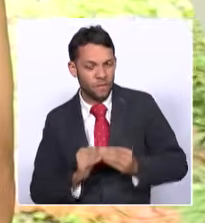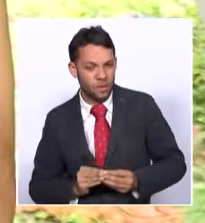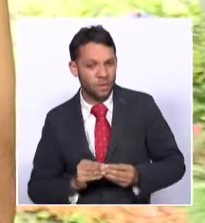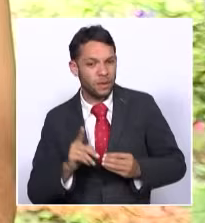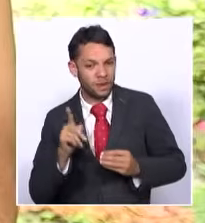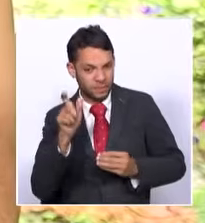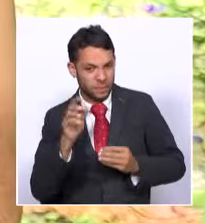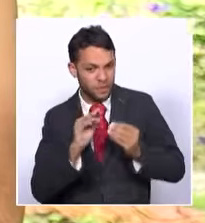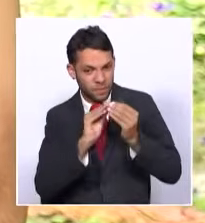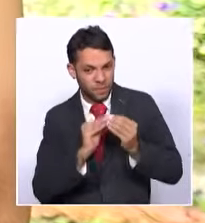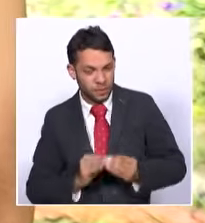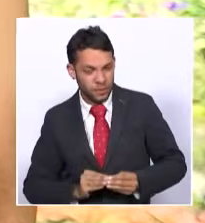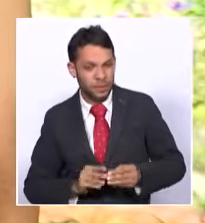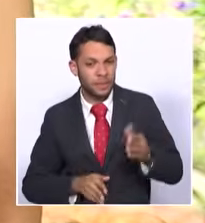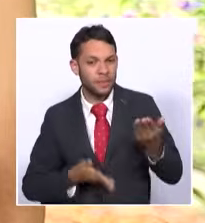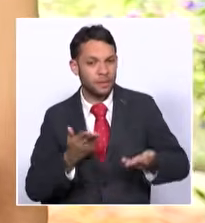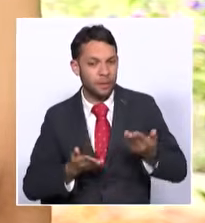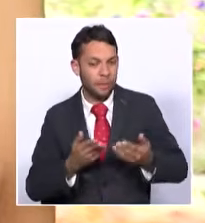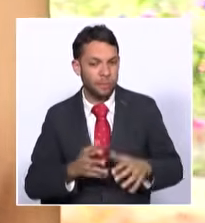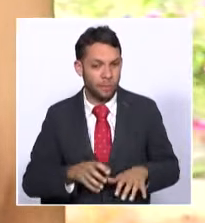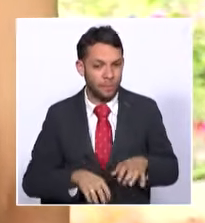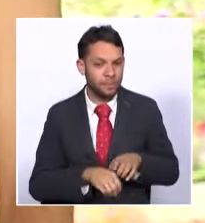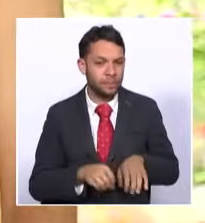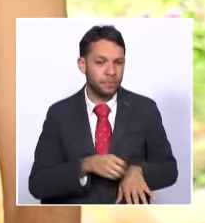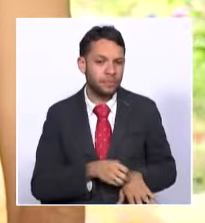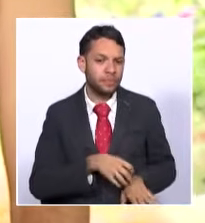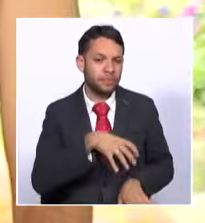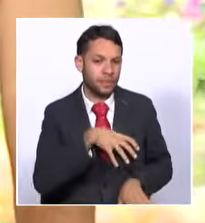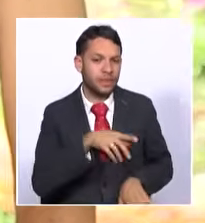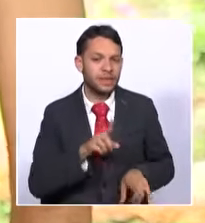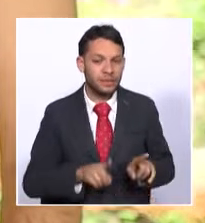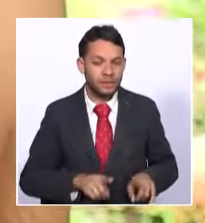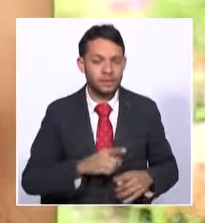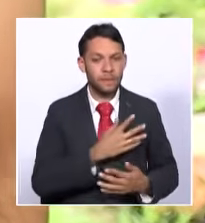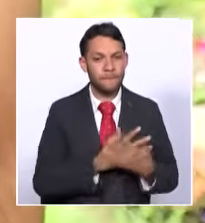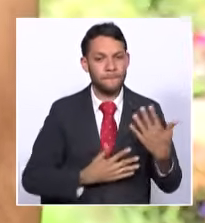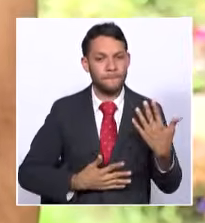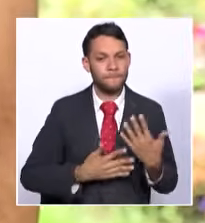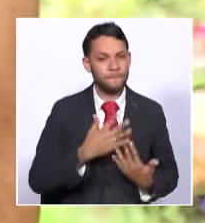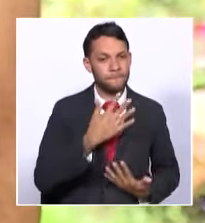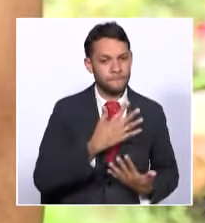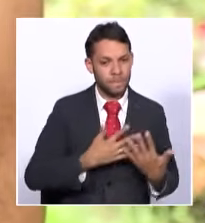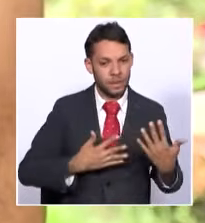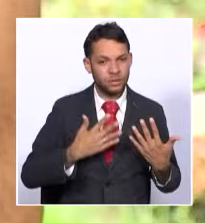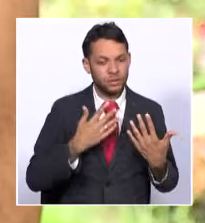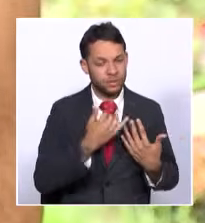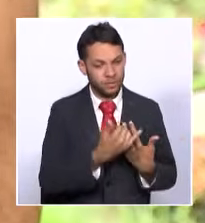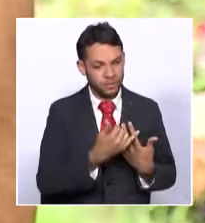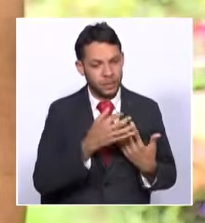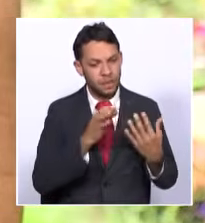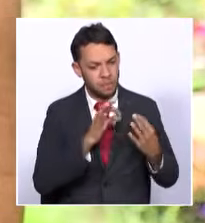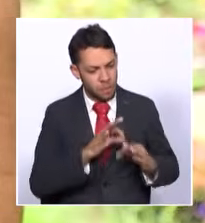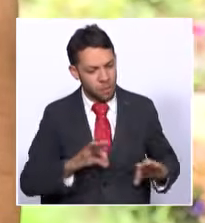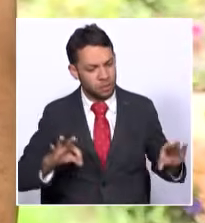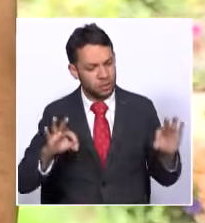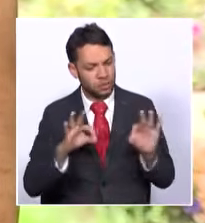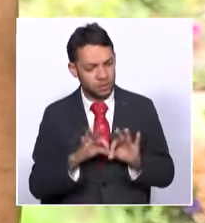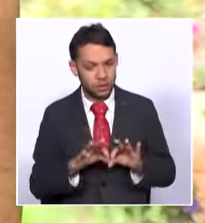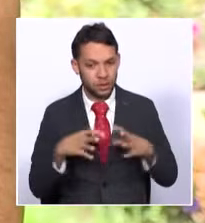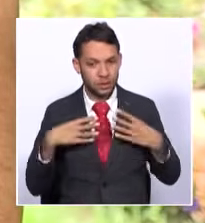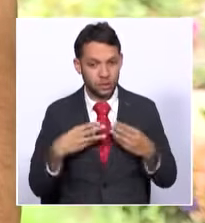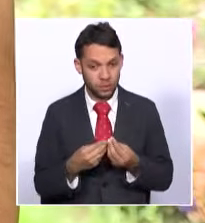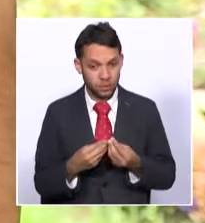que está un poquito más aumentados, y la posición de la mano, ¿sí? Eso es algo muy importante porque cuando perdemos la